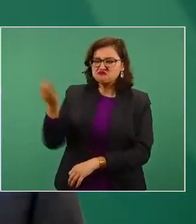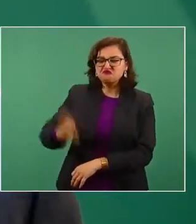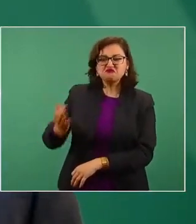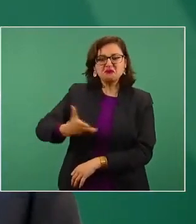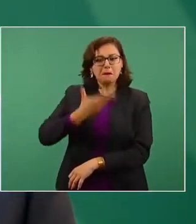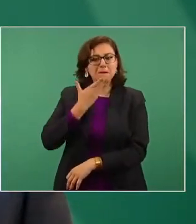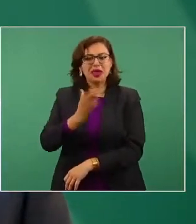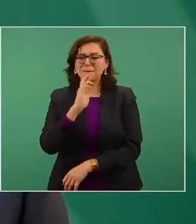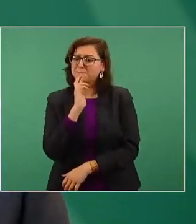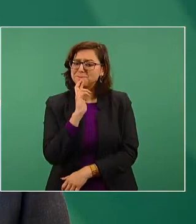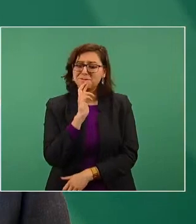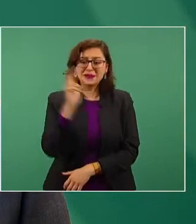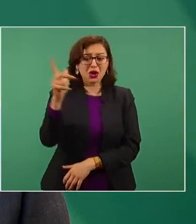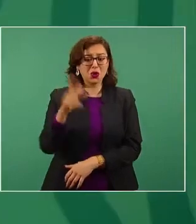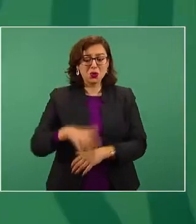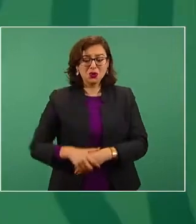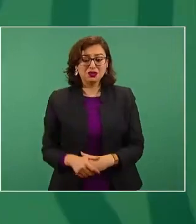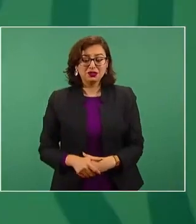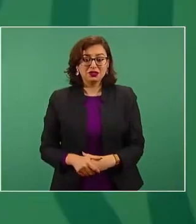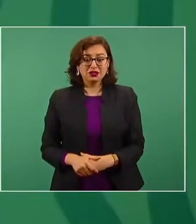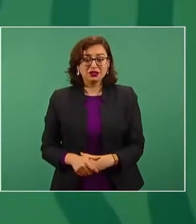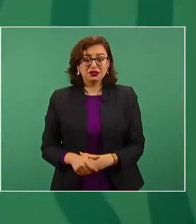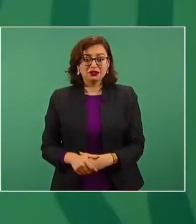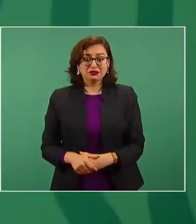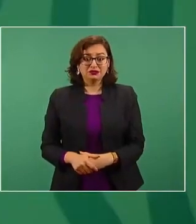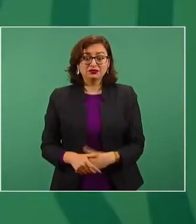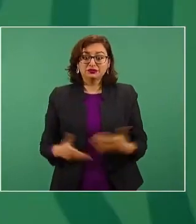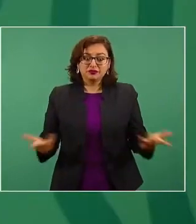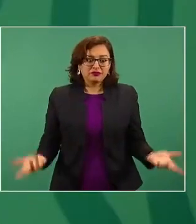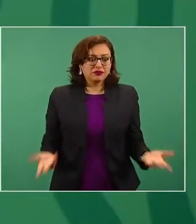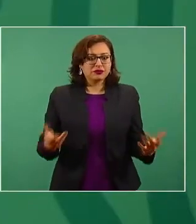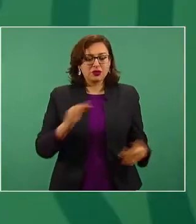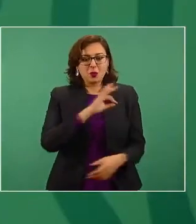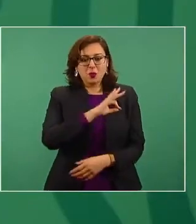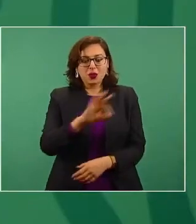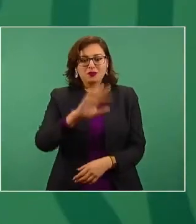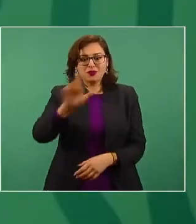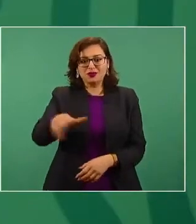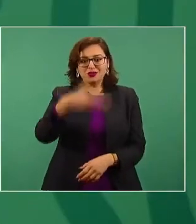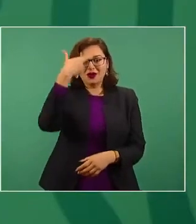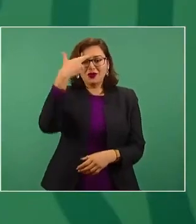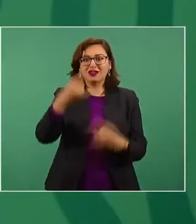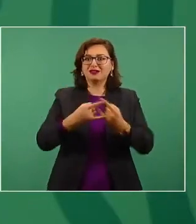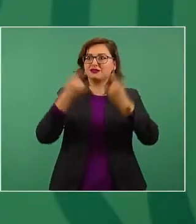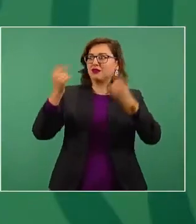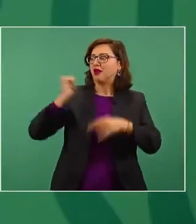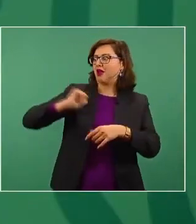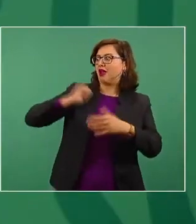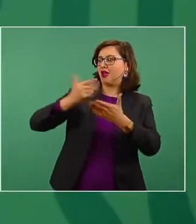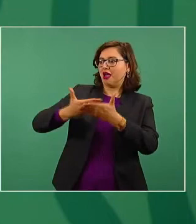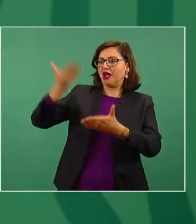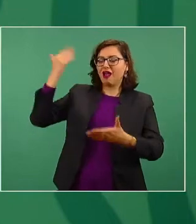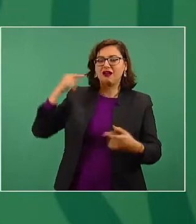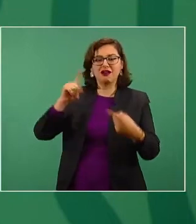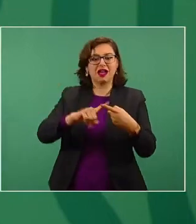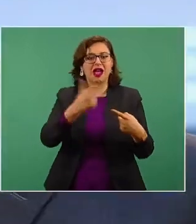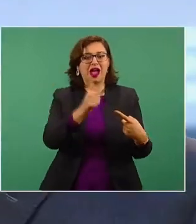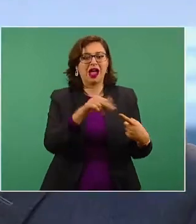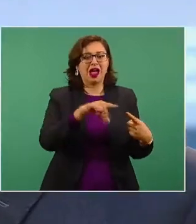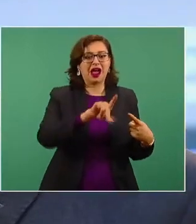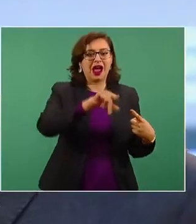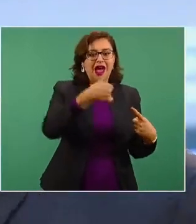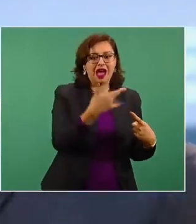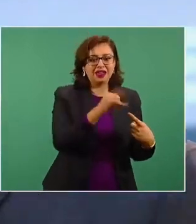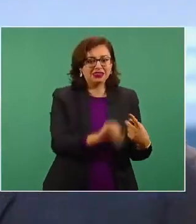Es lo mejor. Ahí está lo que hizo Gandhi, lo que hizo Mandela, Luther